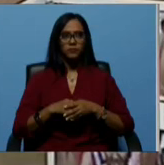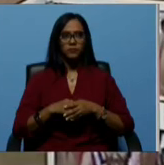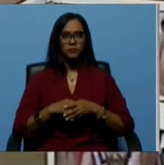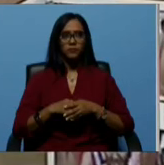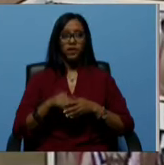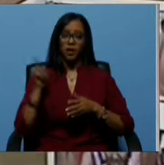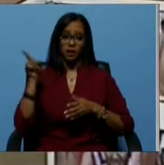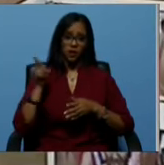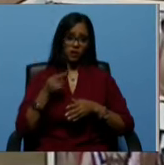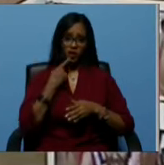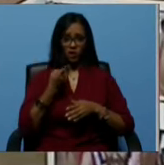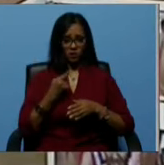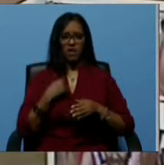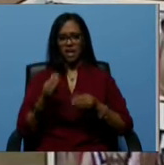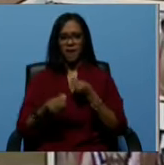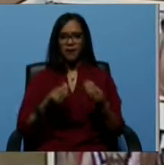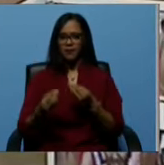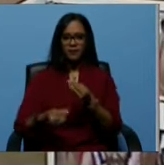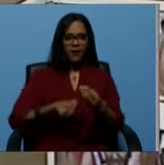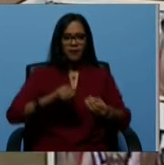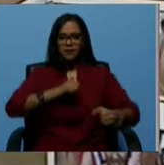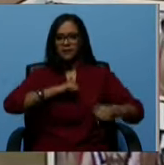Y ellos dijeron que iban a hacer estremecer.